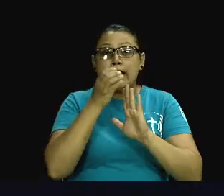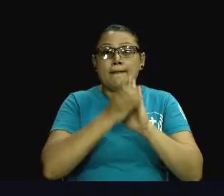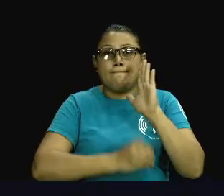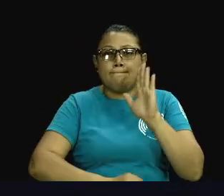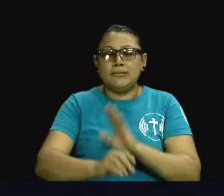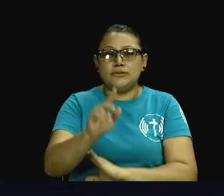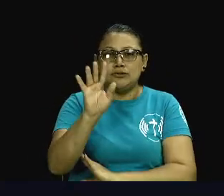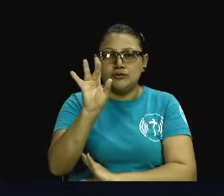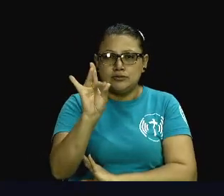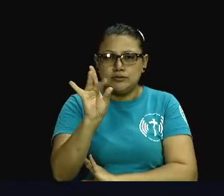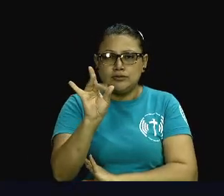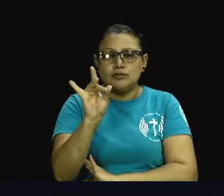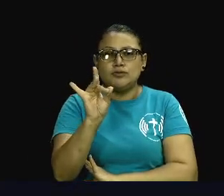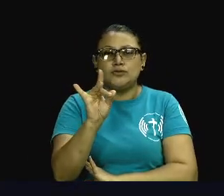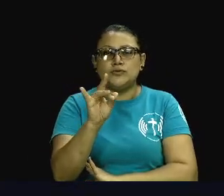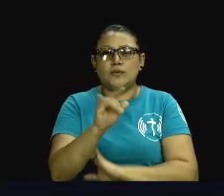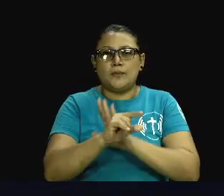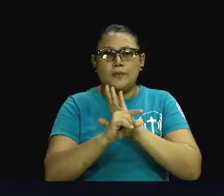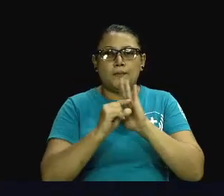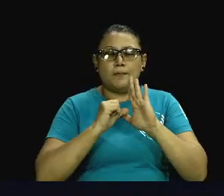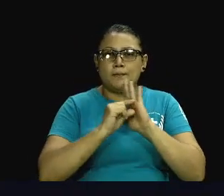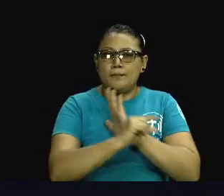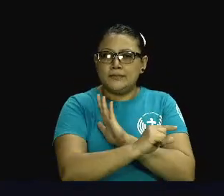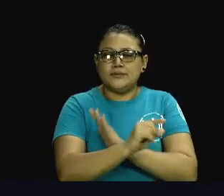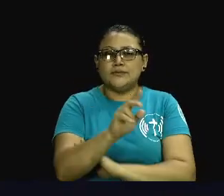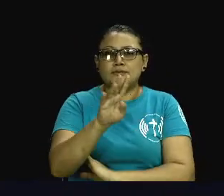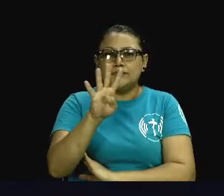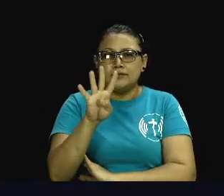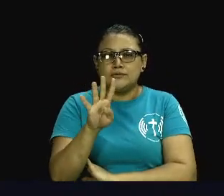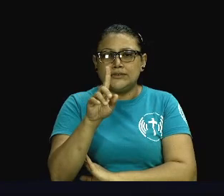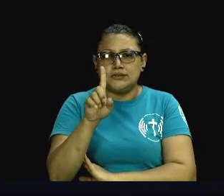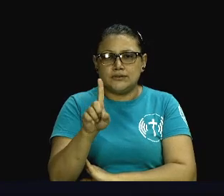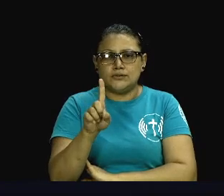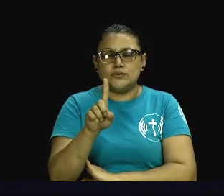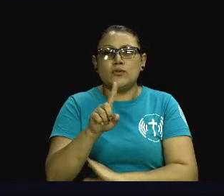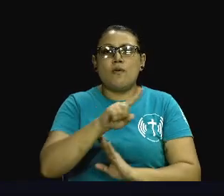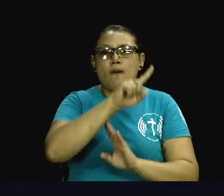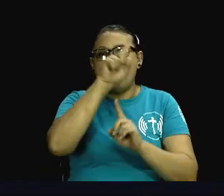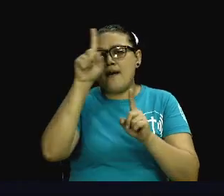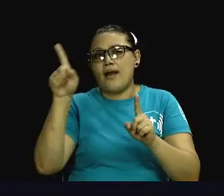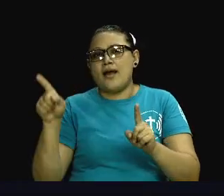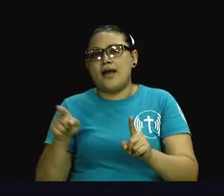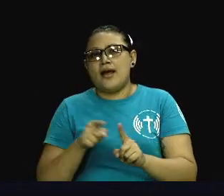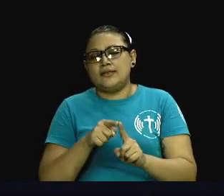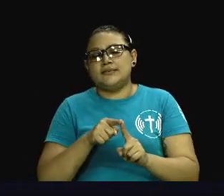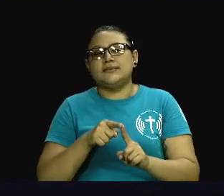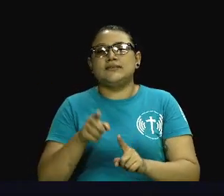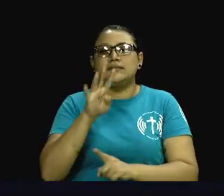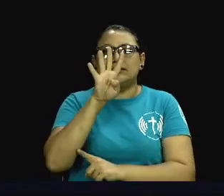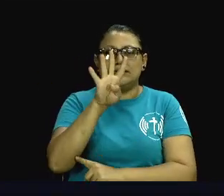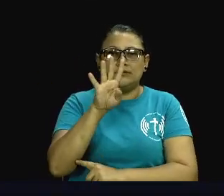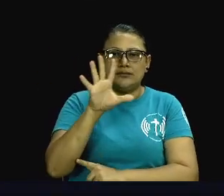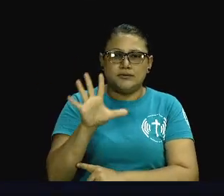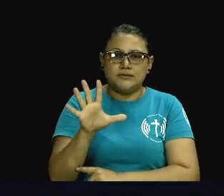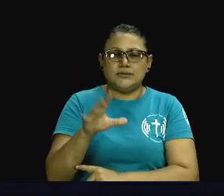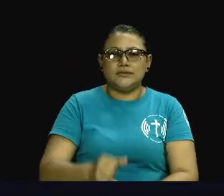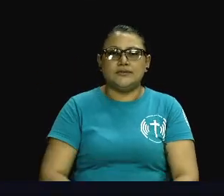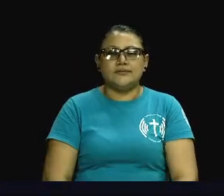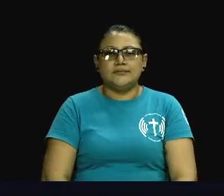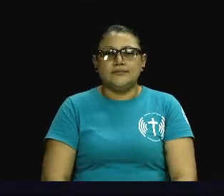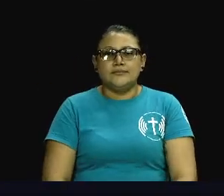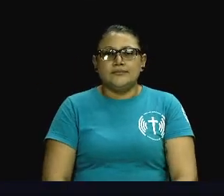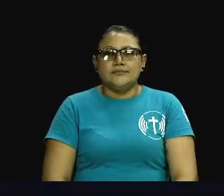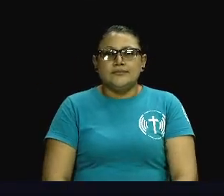18 versículos del 41 al 45 1ª de reyes capítulo 18 versículos